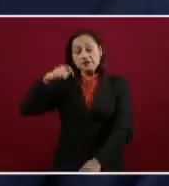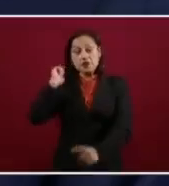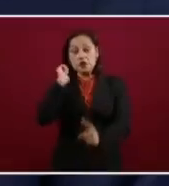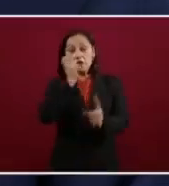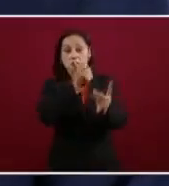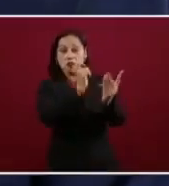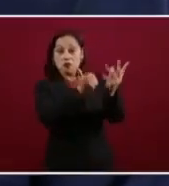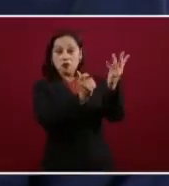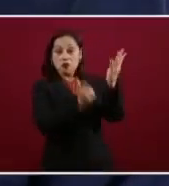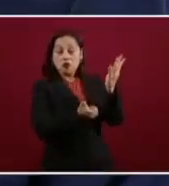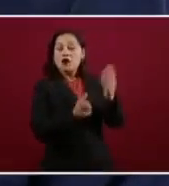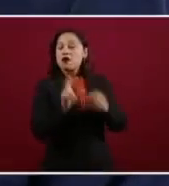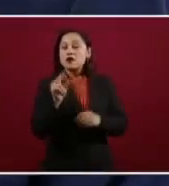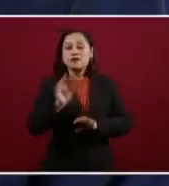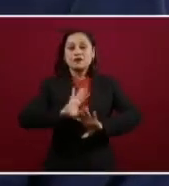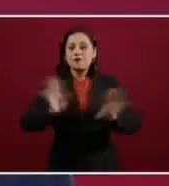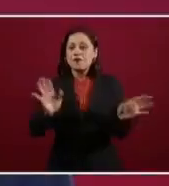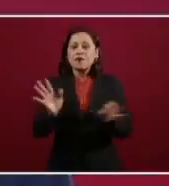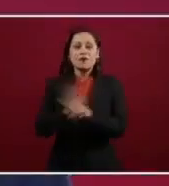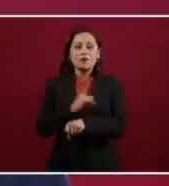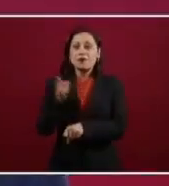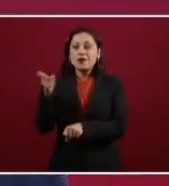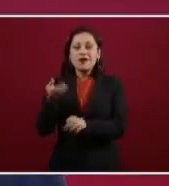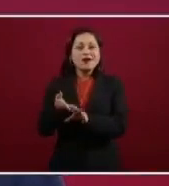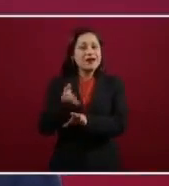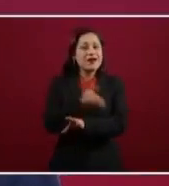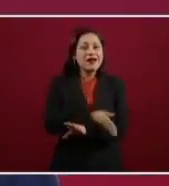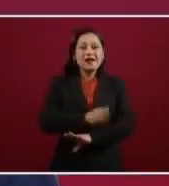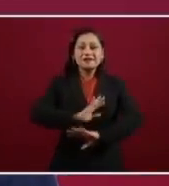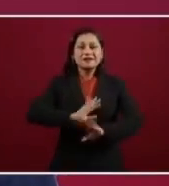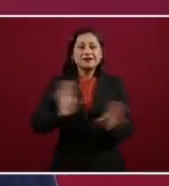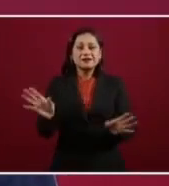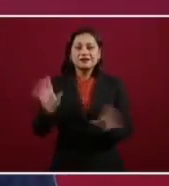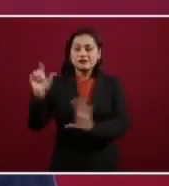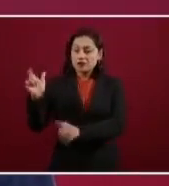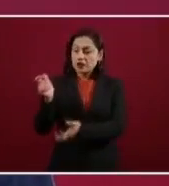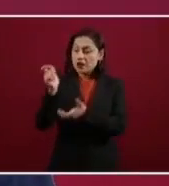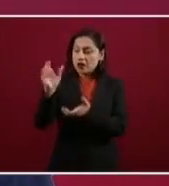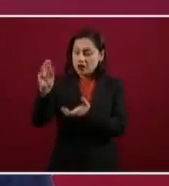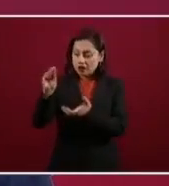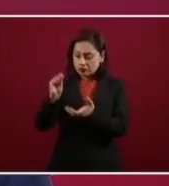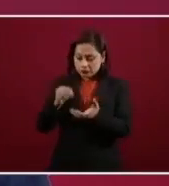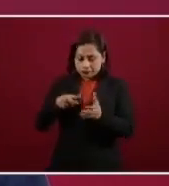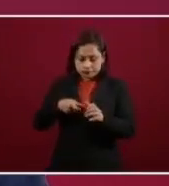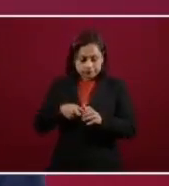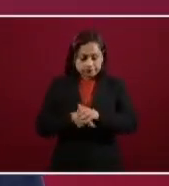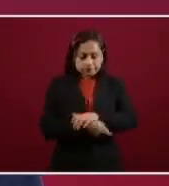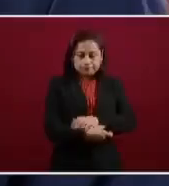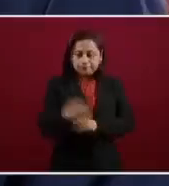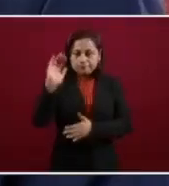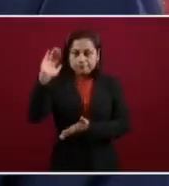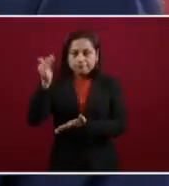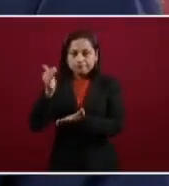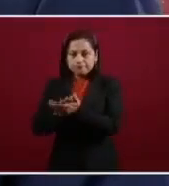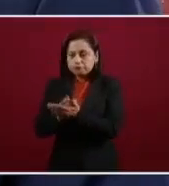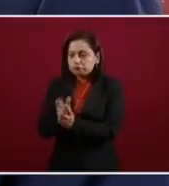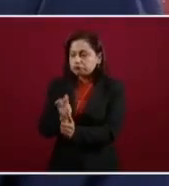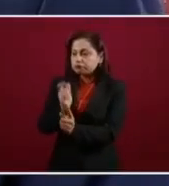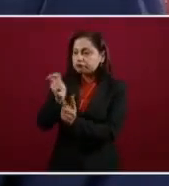llega o llega con mucho con piquete de ojos